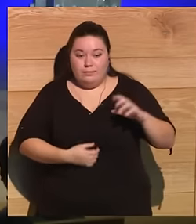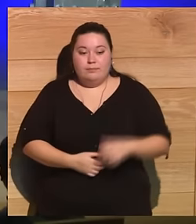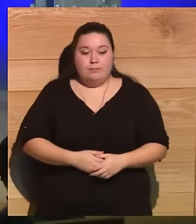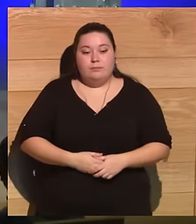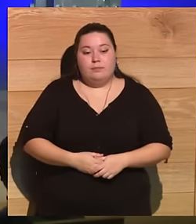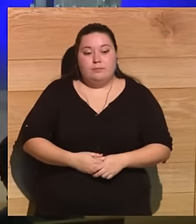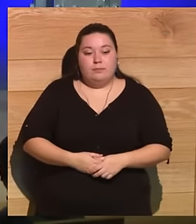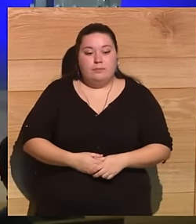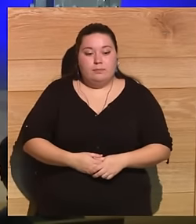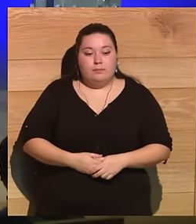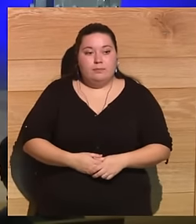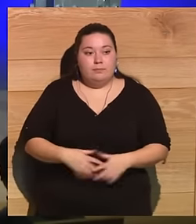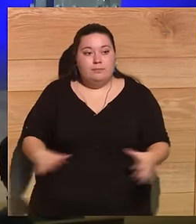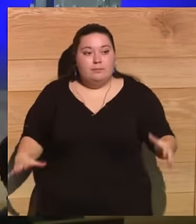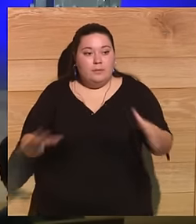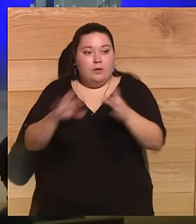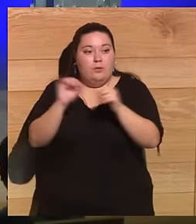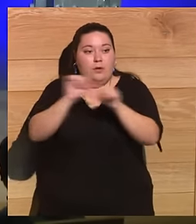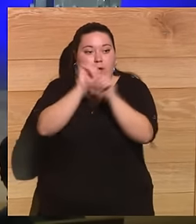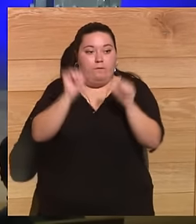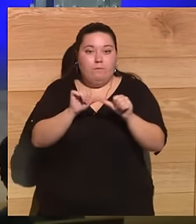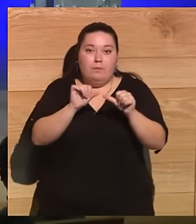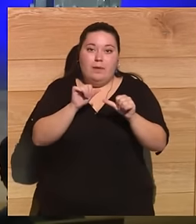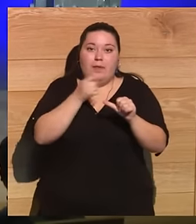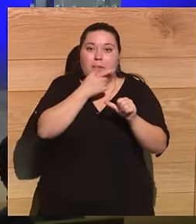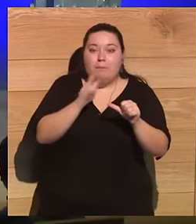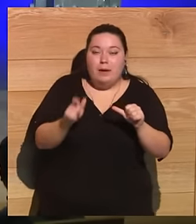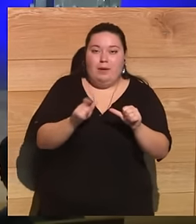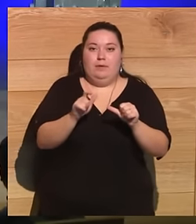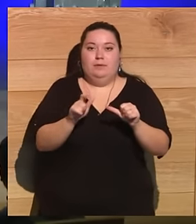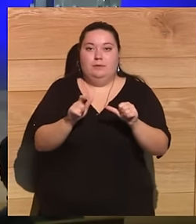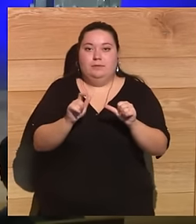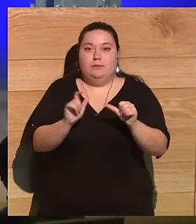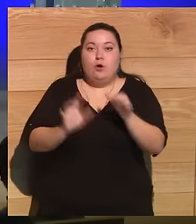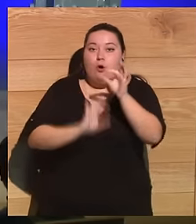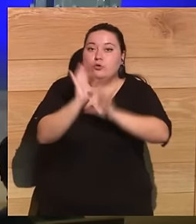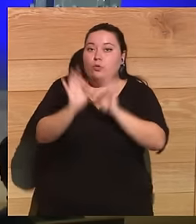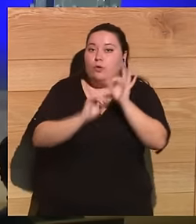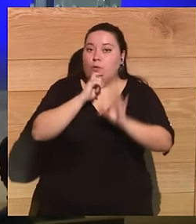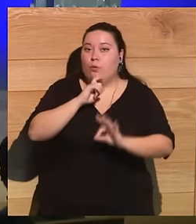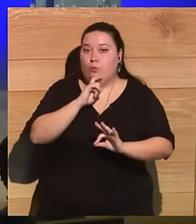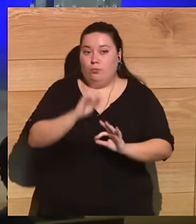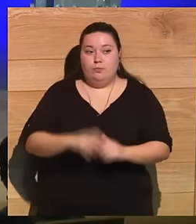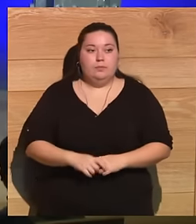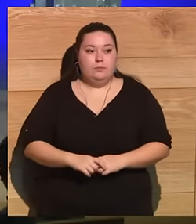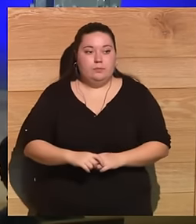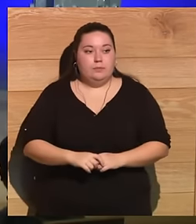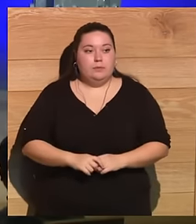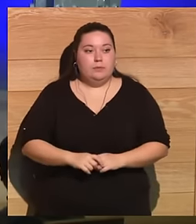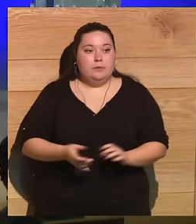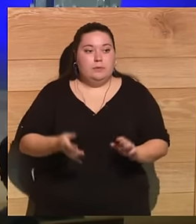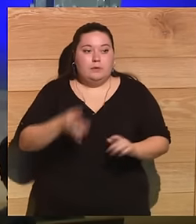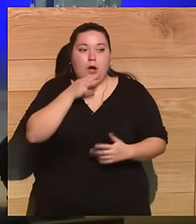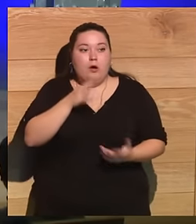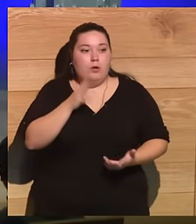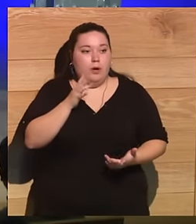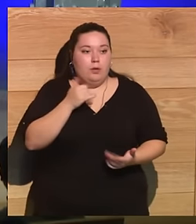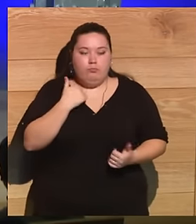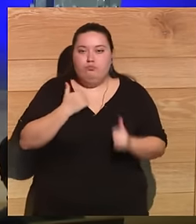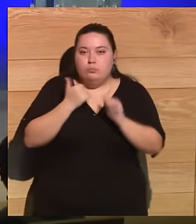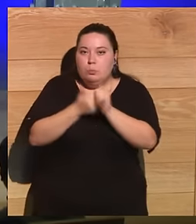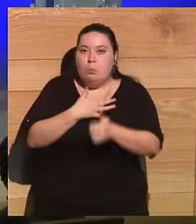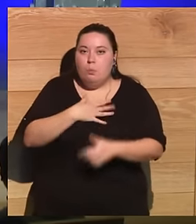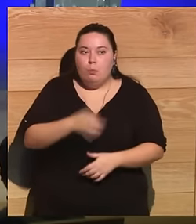Es especialmente relacionada con la forma de las letras, de las palabras, cómo se organizan estas letras en el espacio. Ahora mismo se puede hacer un